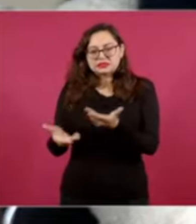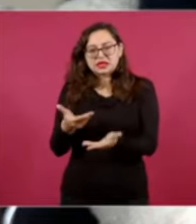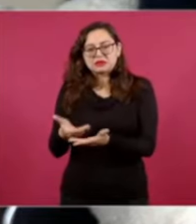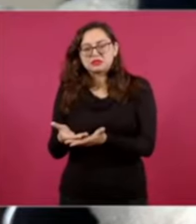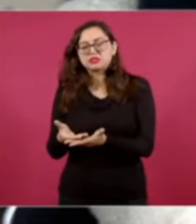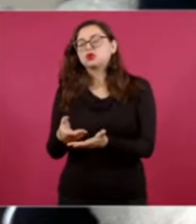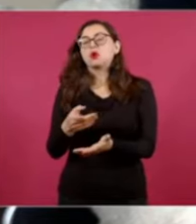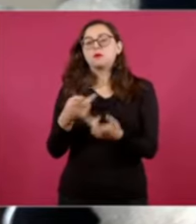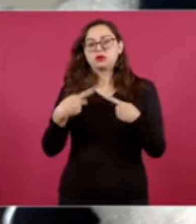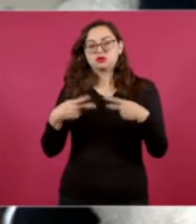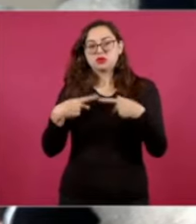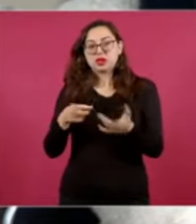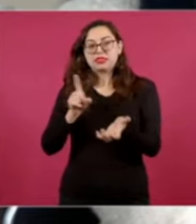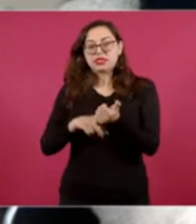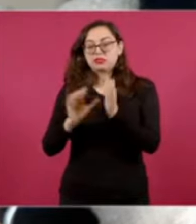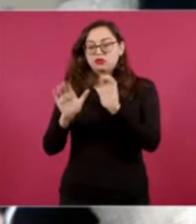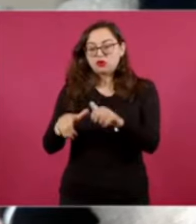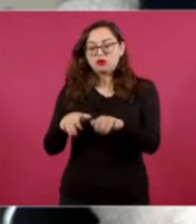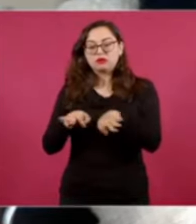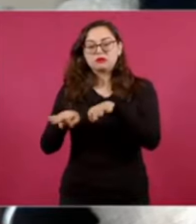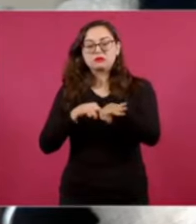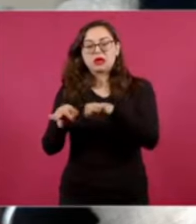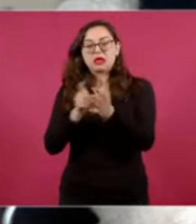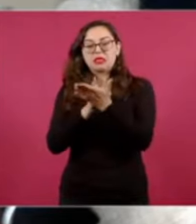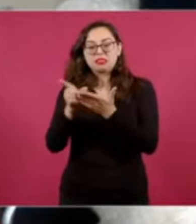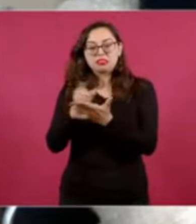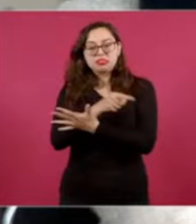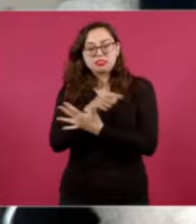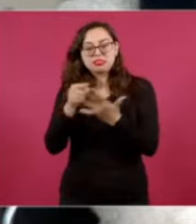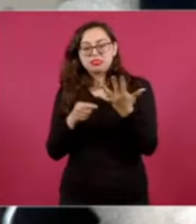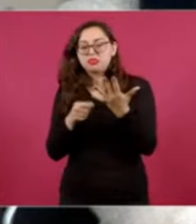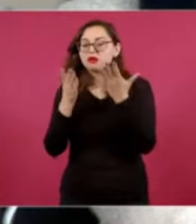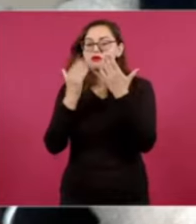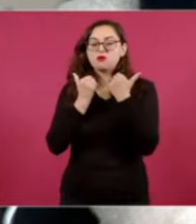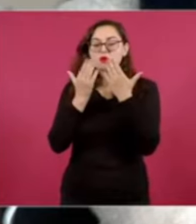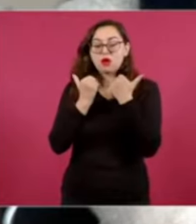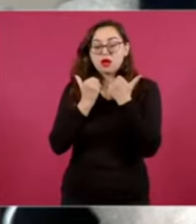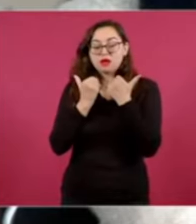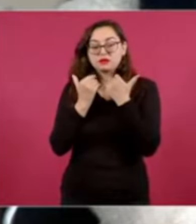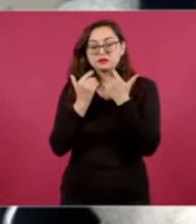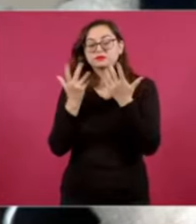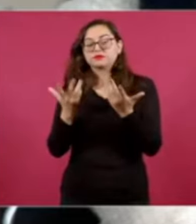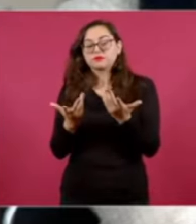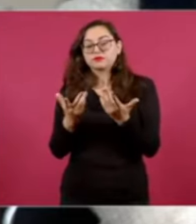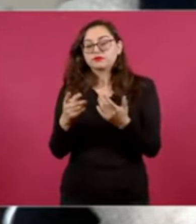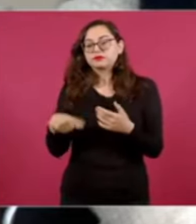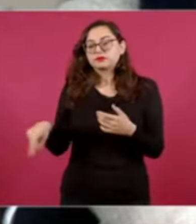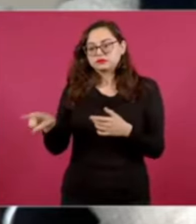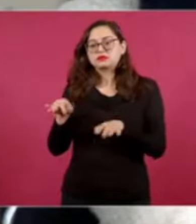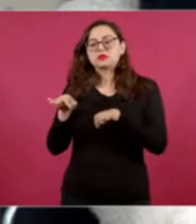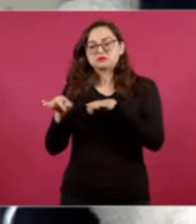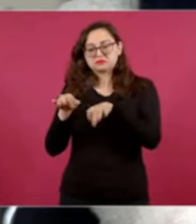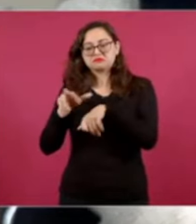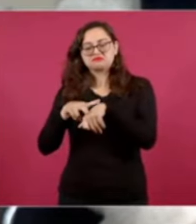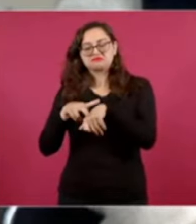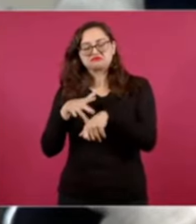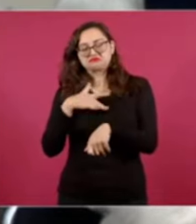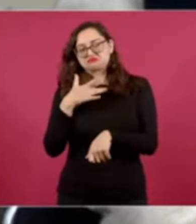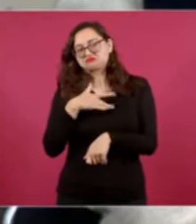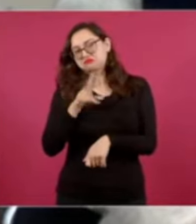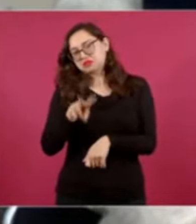sus empleados, las prestaciones de ley, como son seguridad social, esto dicho por los propios trabajadores.